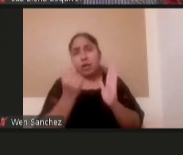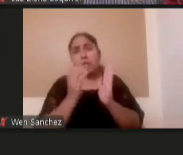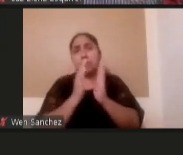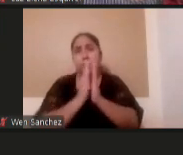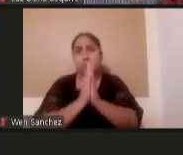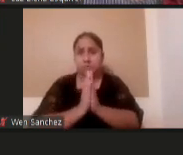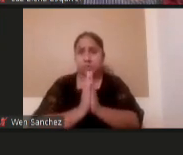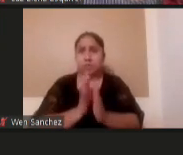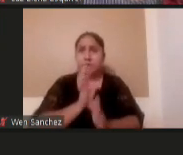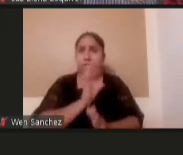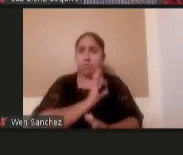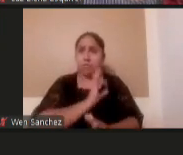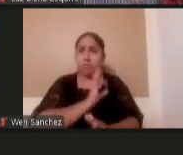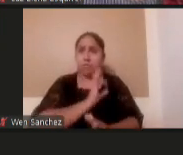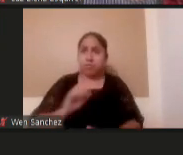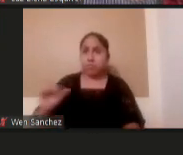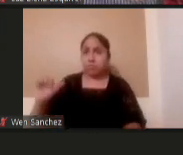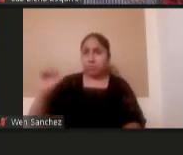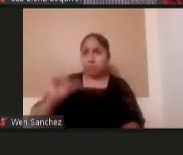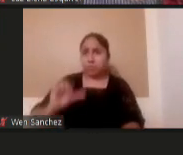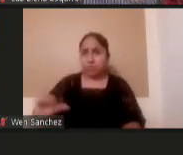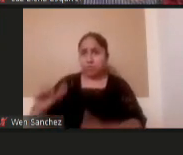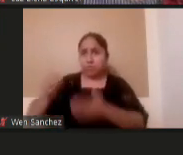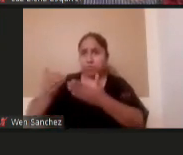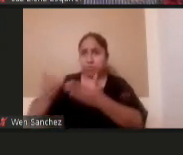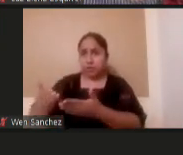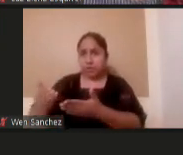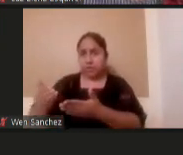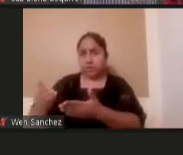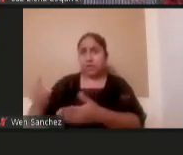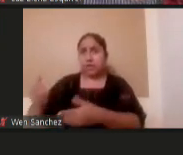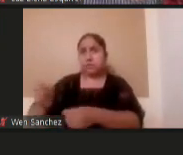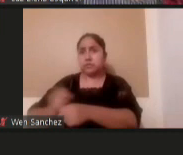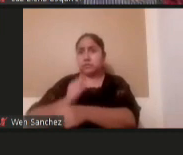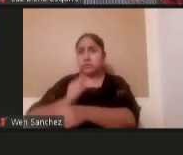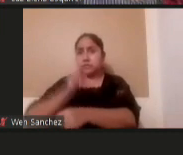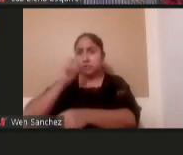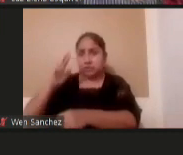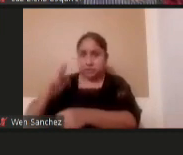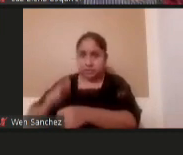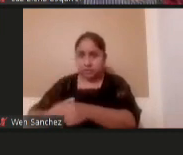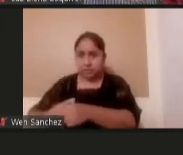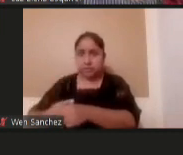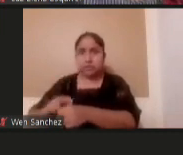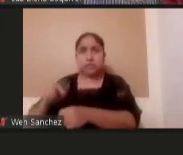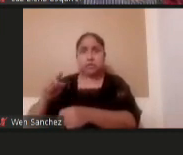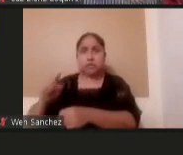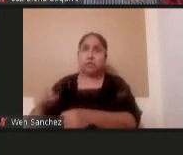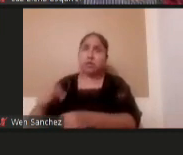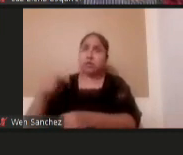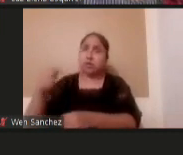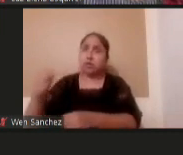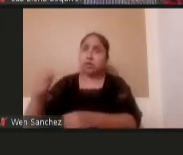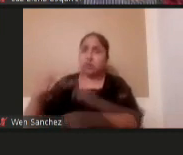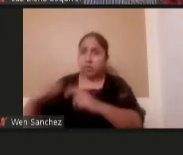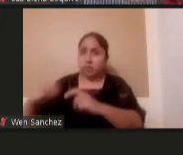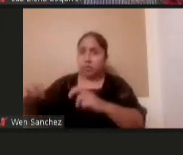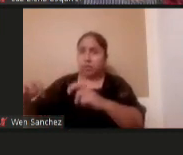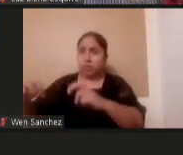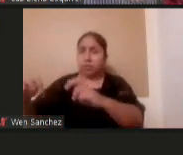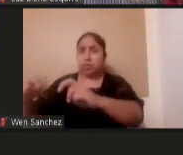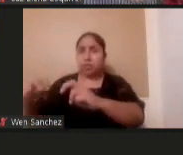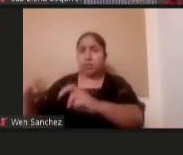de los ciudadanos, presidente municipal, secretario de la presidencia municipal y del honorable ayuntamiento, así como del